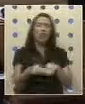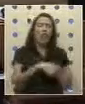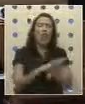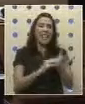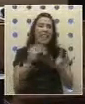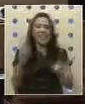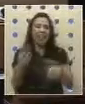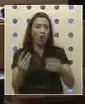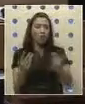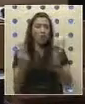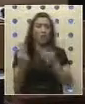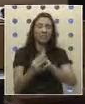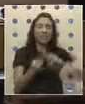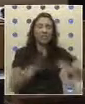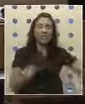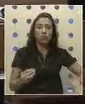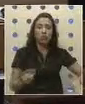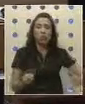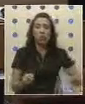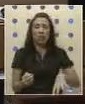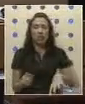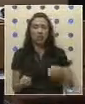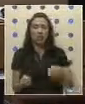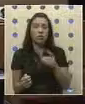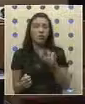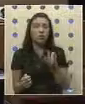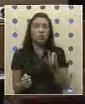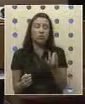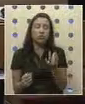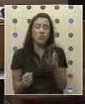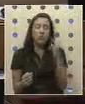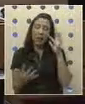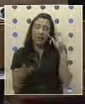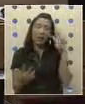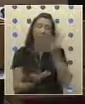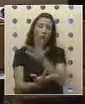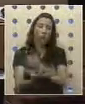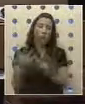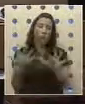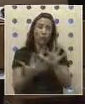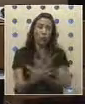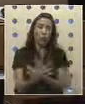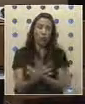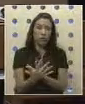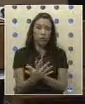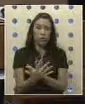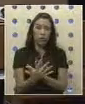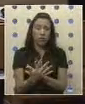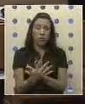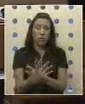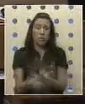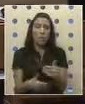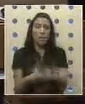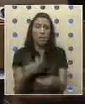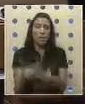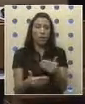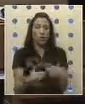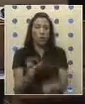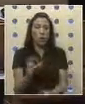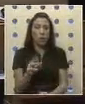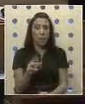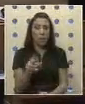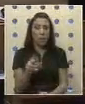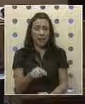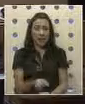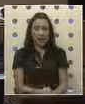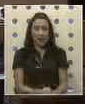y los otros 3 votarlo, se va a prestar solamente para enturbiar e incluso eventualmente viciar los procesos de primaria, las primeras